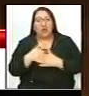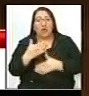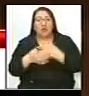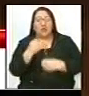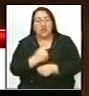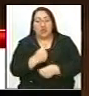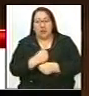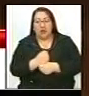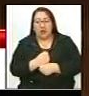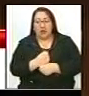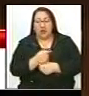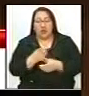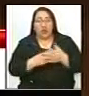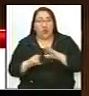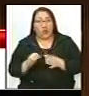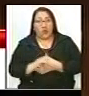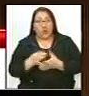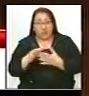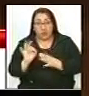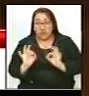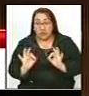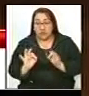obra que se ejecuta. ¿Correcto?